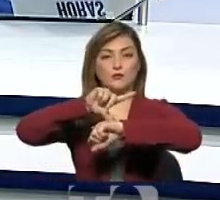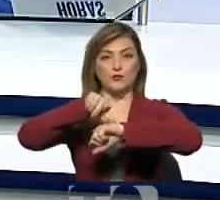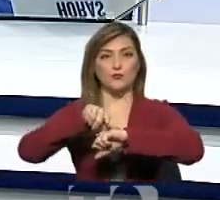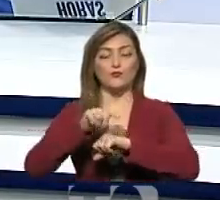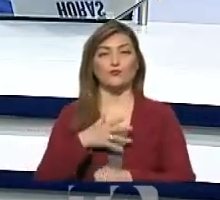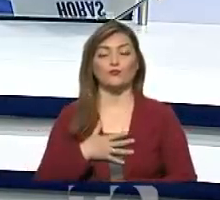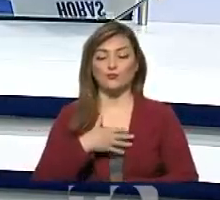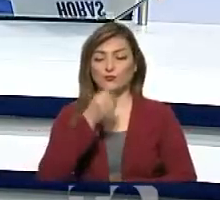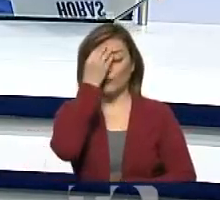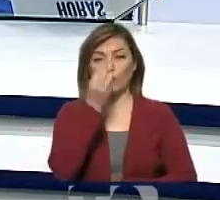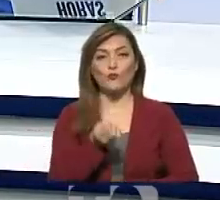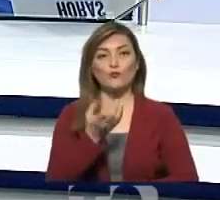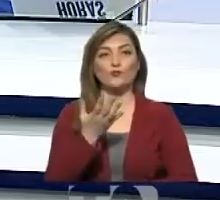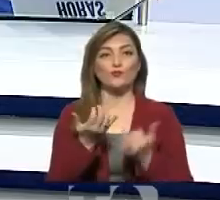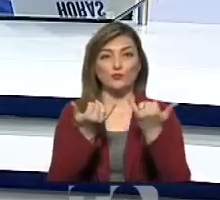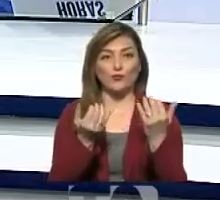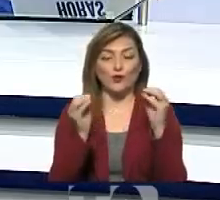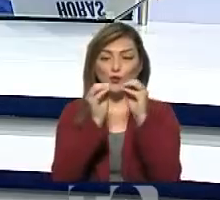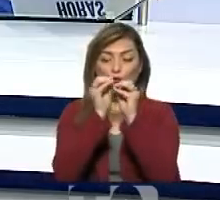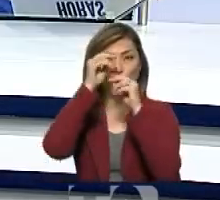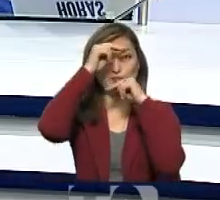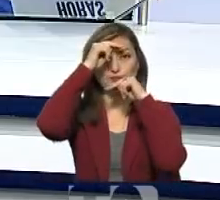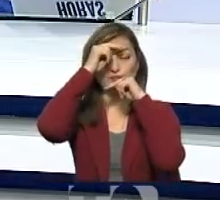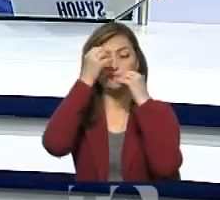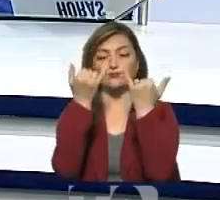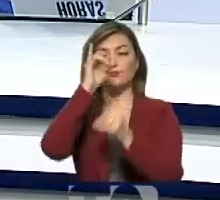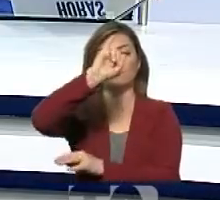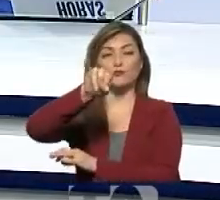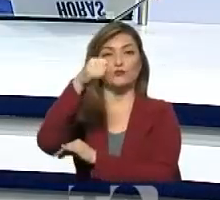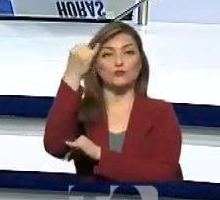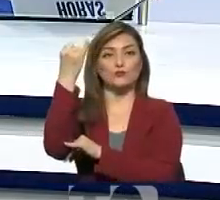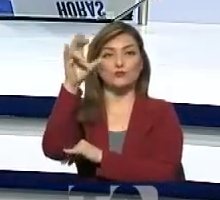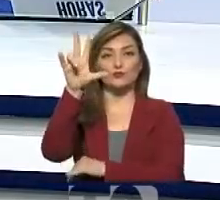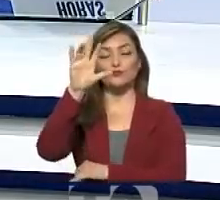7:33. ¿Qué tal? Muy buenos días. Ya estamos de regreso con más noticias en este jueves